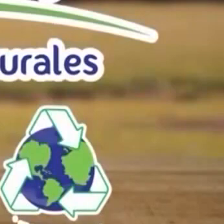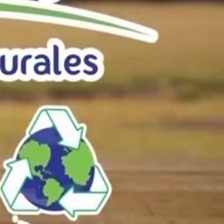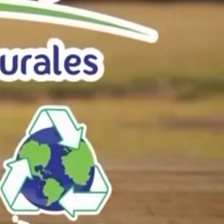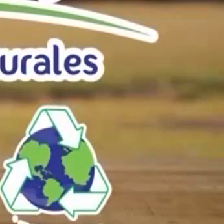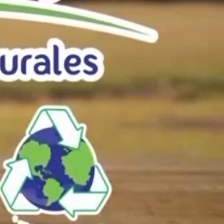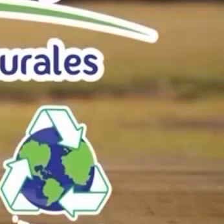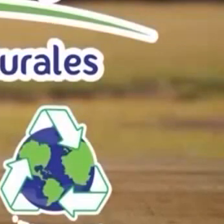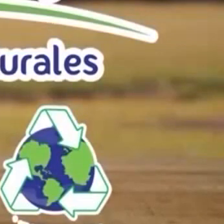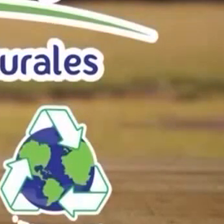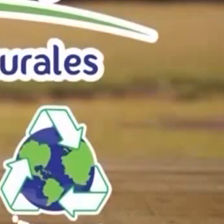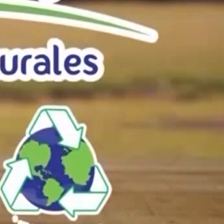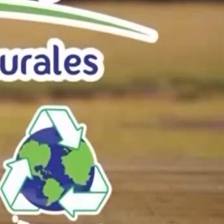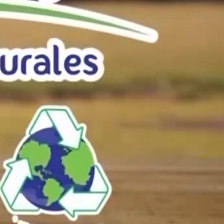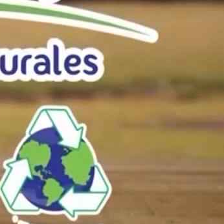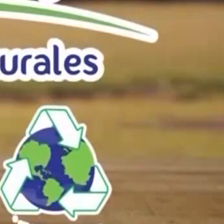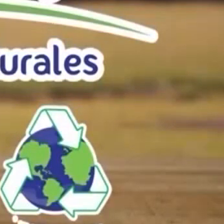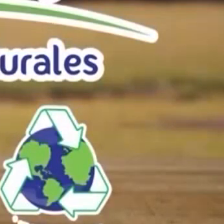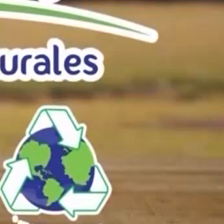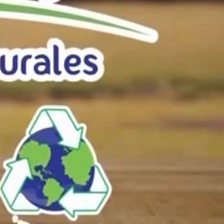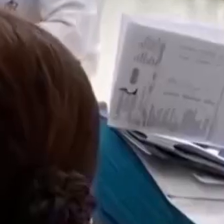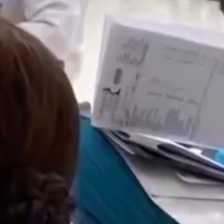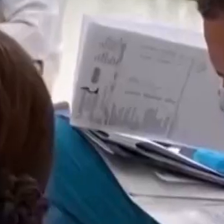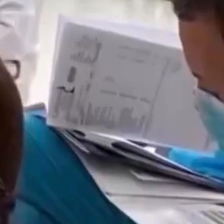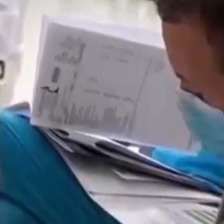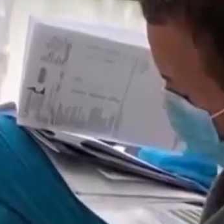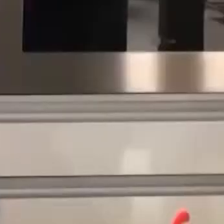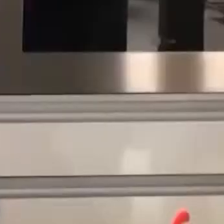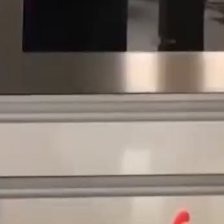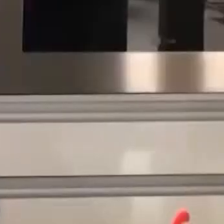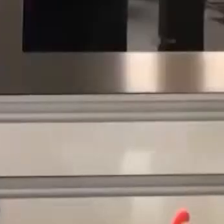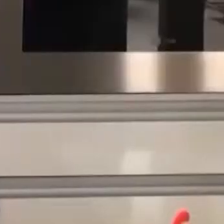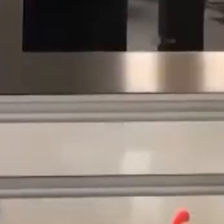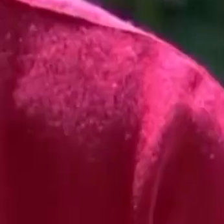más saludable para el planeta.